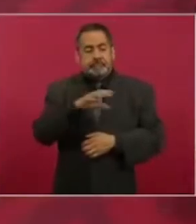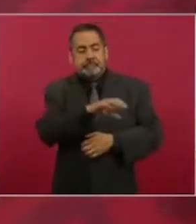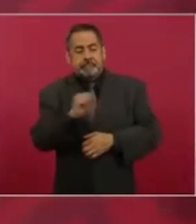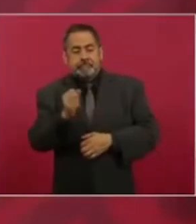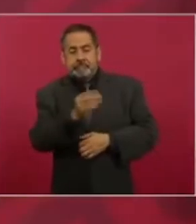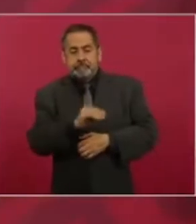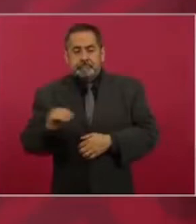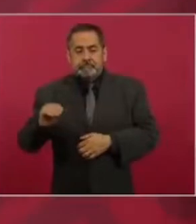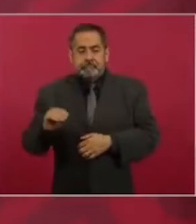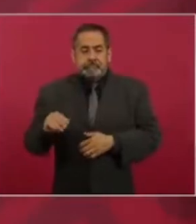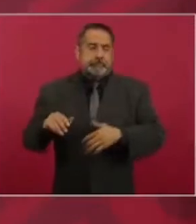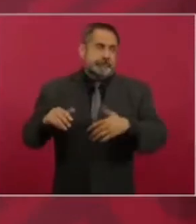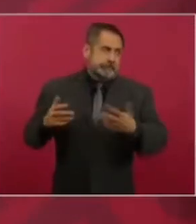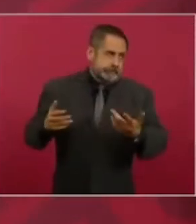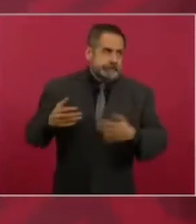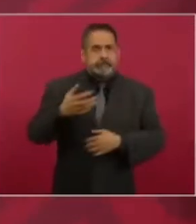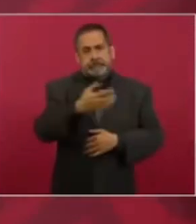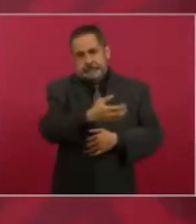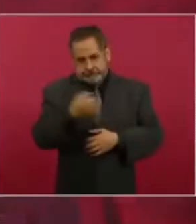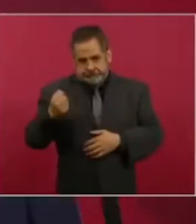Y siendo secretario de Hacienda